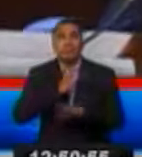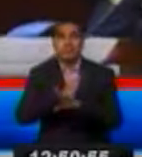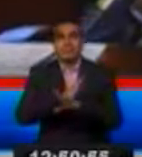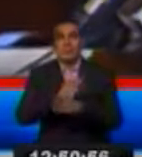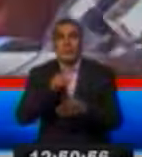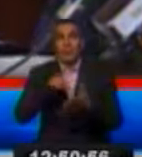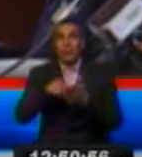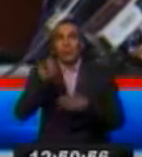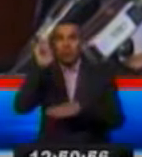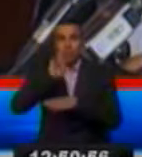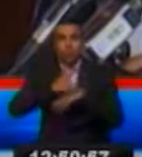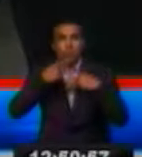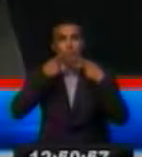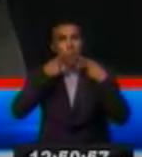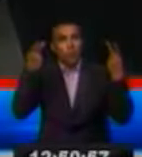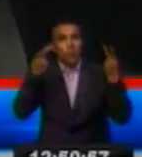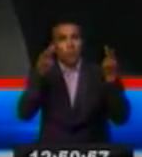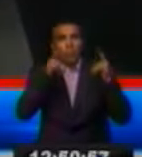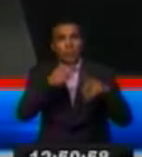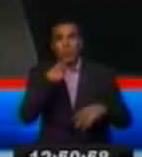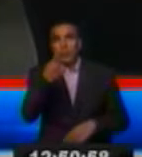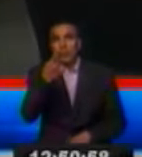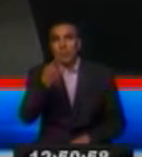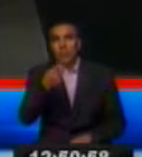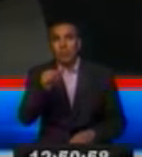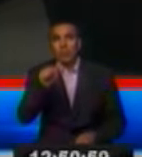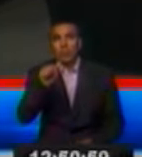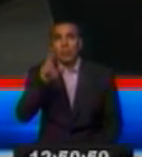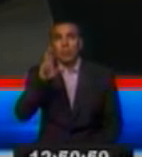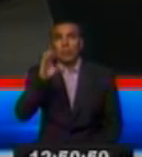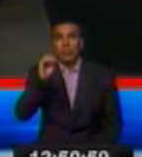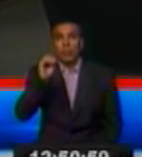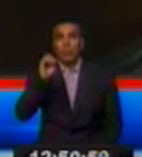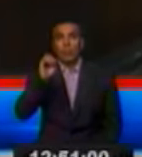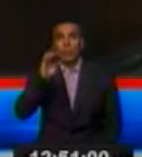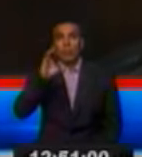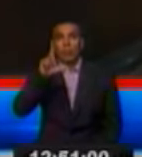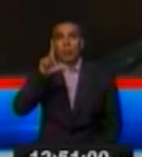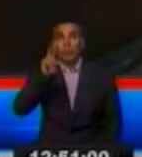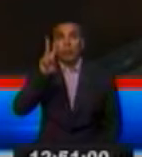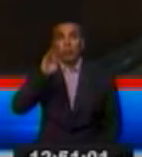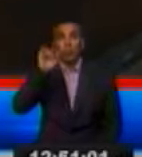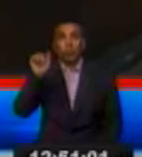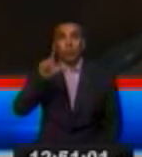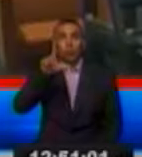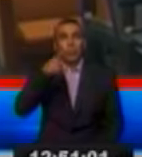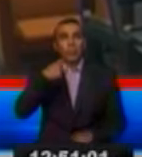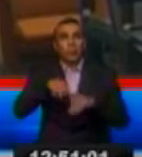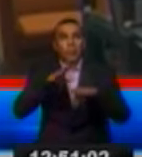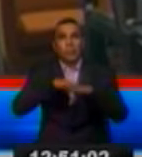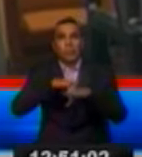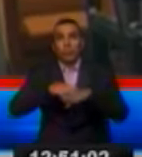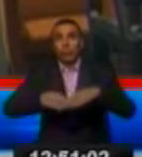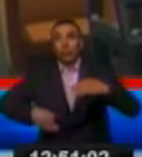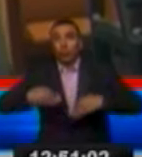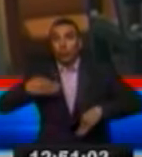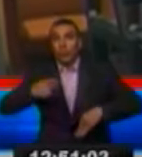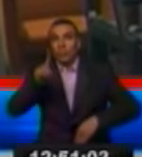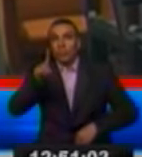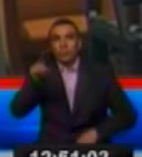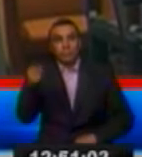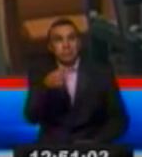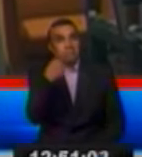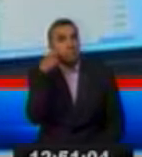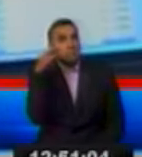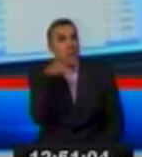de las frecuencias, así como lo determinó la Arcotel el pasado 2 de julio. Sin embargo, hizo un llamado a la justicia para que se tome en